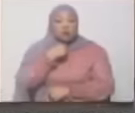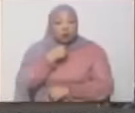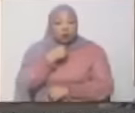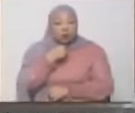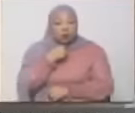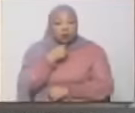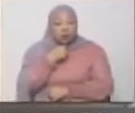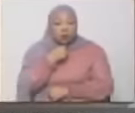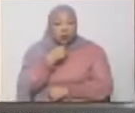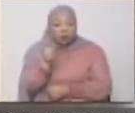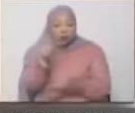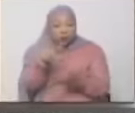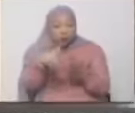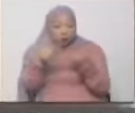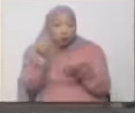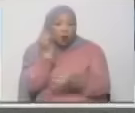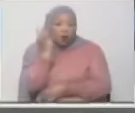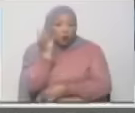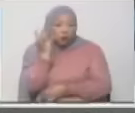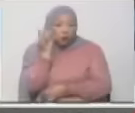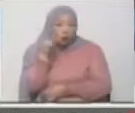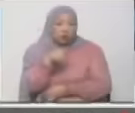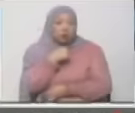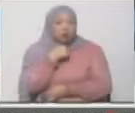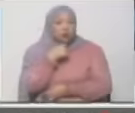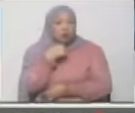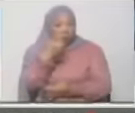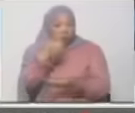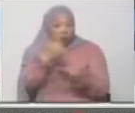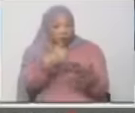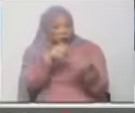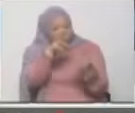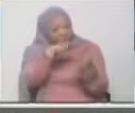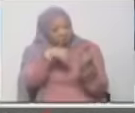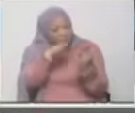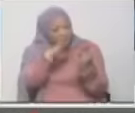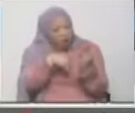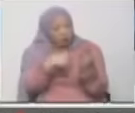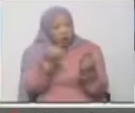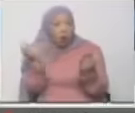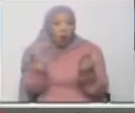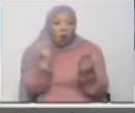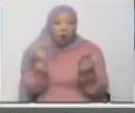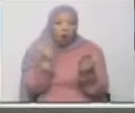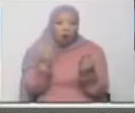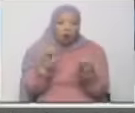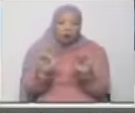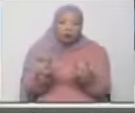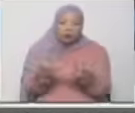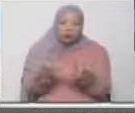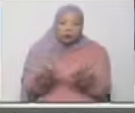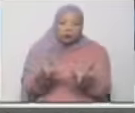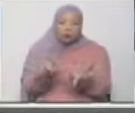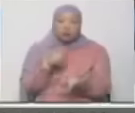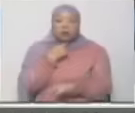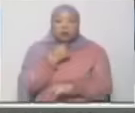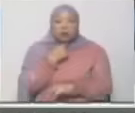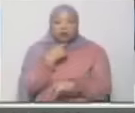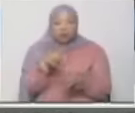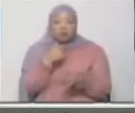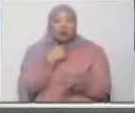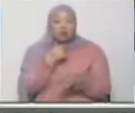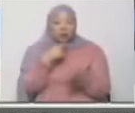libro aquí. A la mayoría de ustedes les gusta leer ya en el teléfono, en la laptop, ¿verdad? Pero yo disfruto más con el libro en la